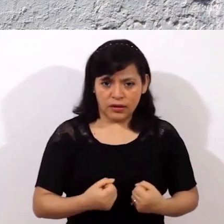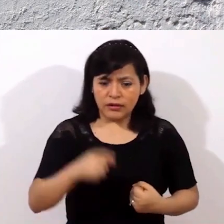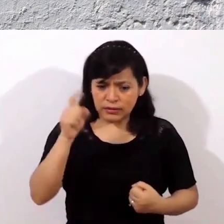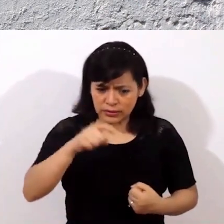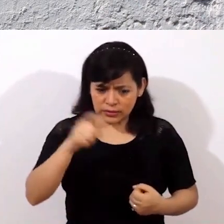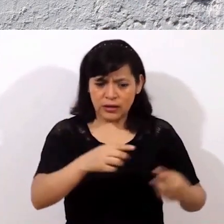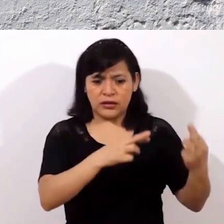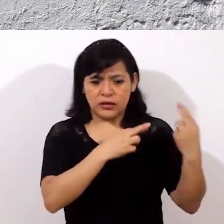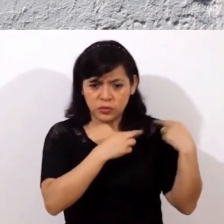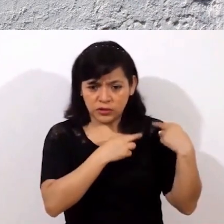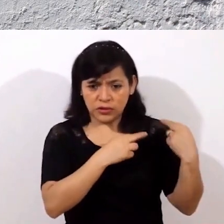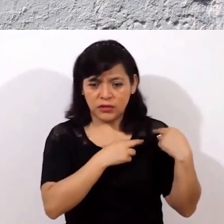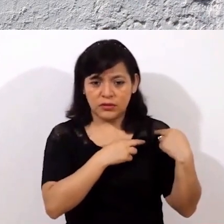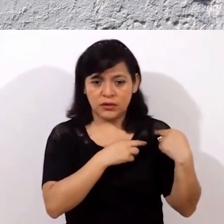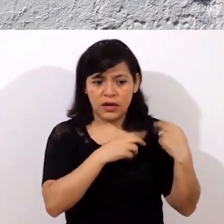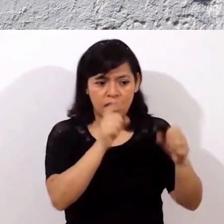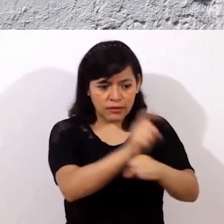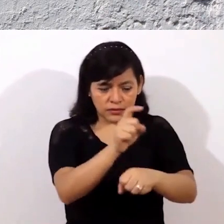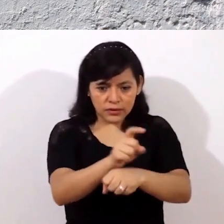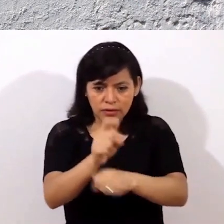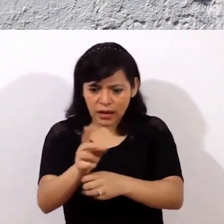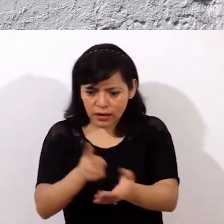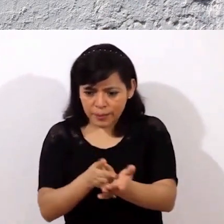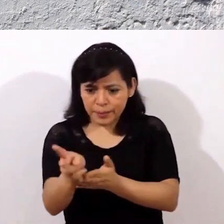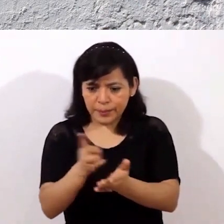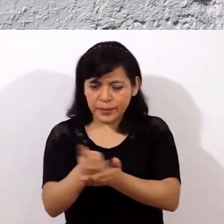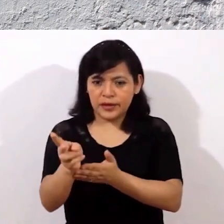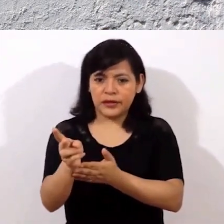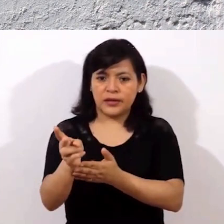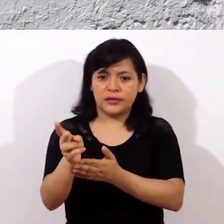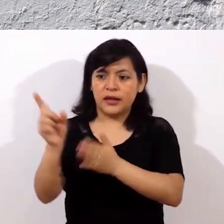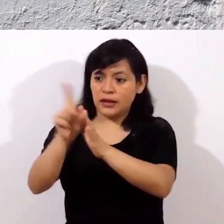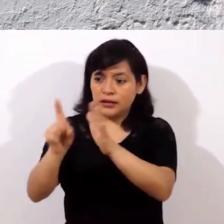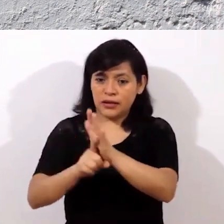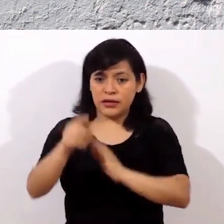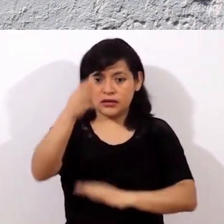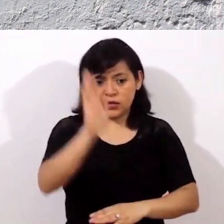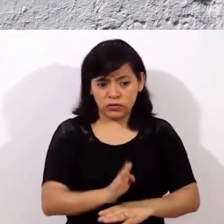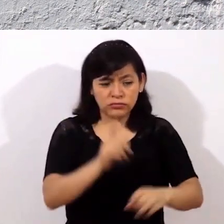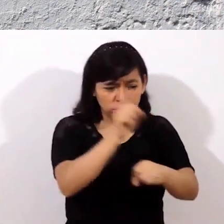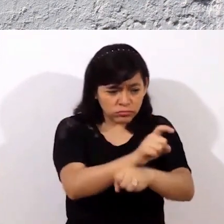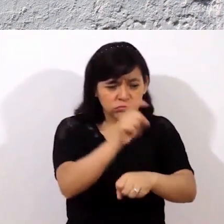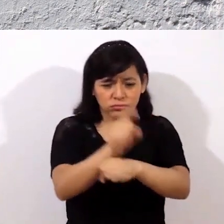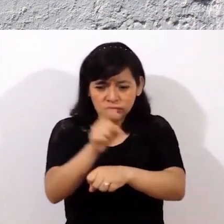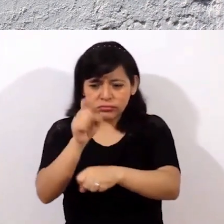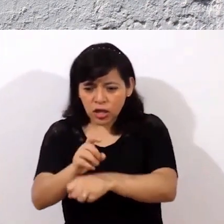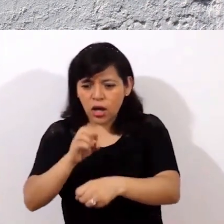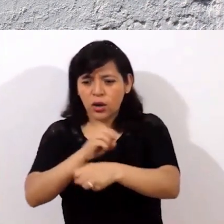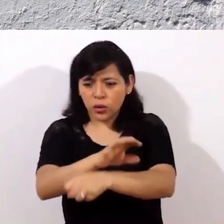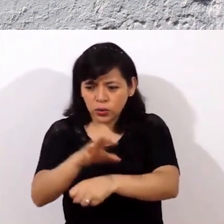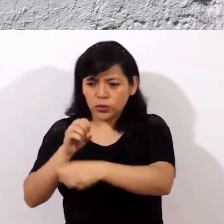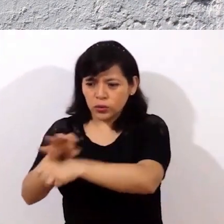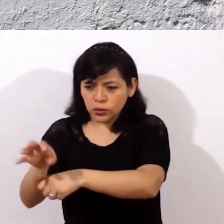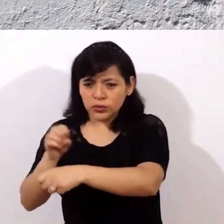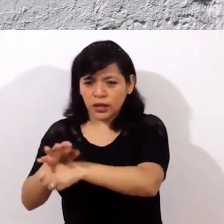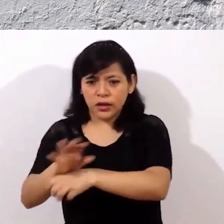las verdades religiosas. Ellos debían censurar los pecados, aconsejar sabiamente a todos,